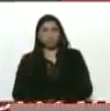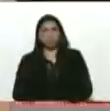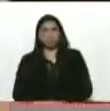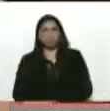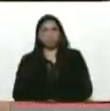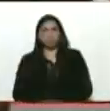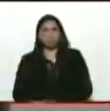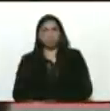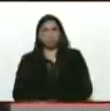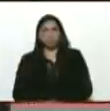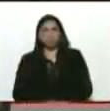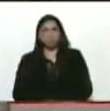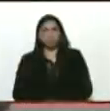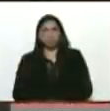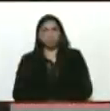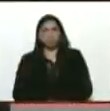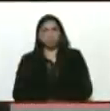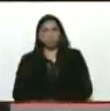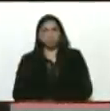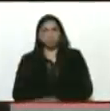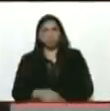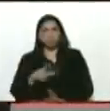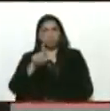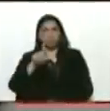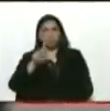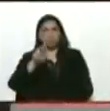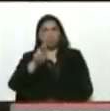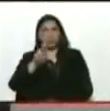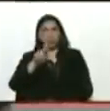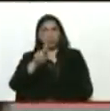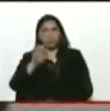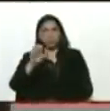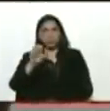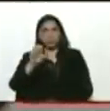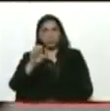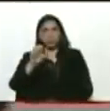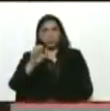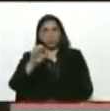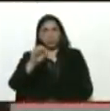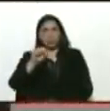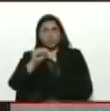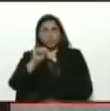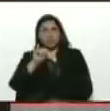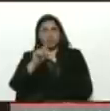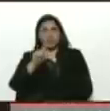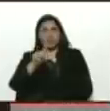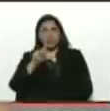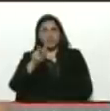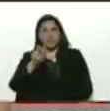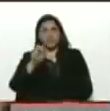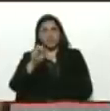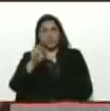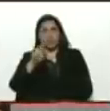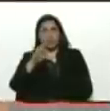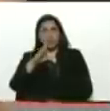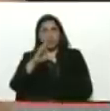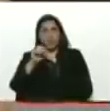Luke Denman, Silvercorp. Silvercorp es la empresa del señor Jordan